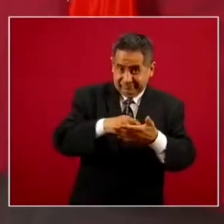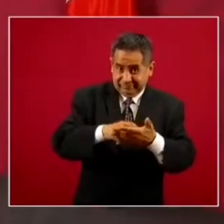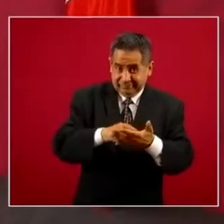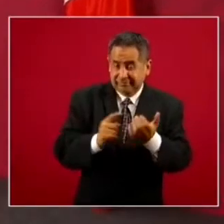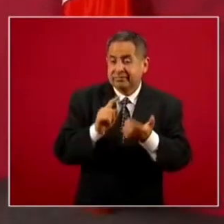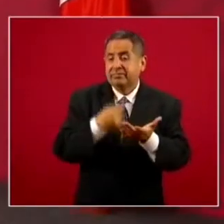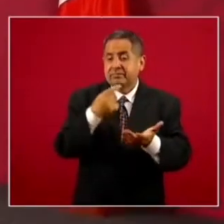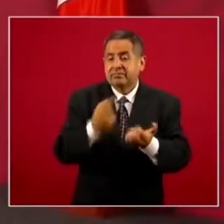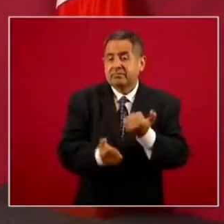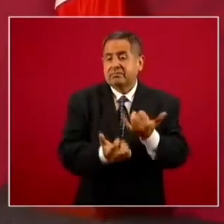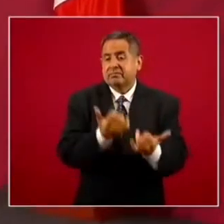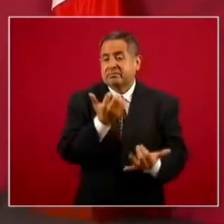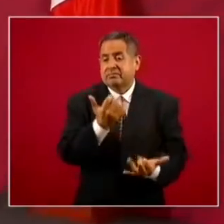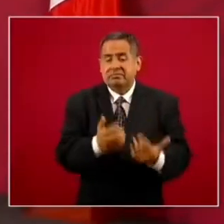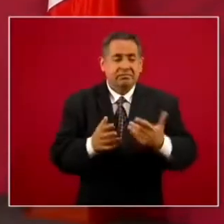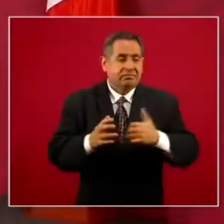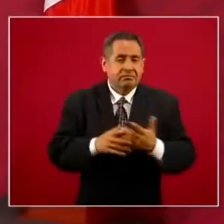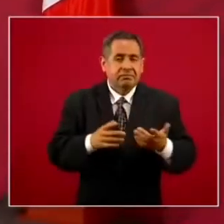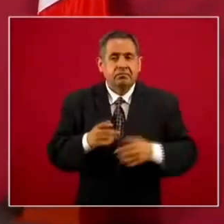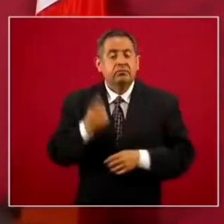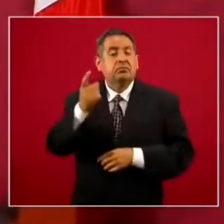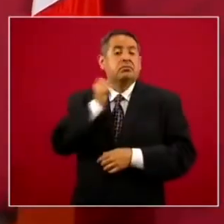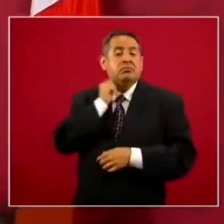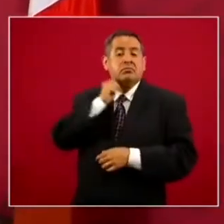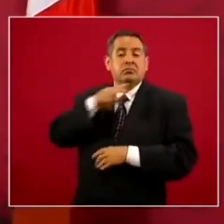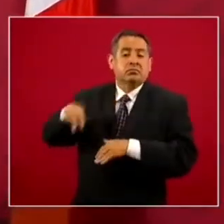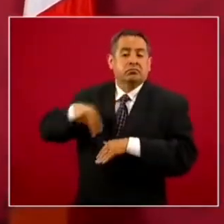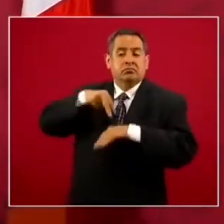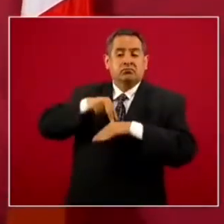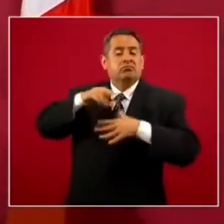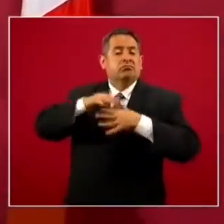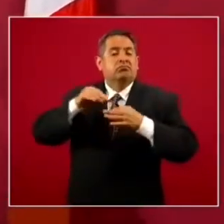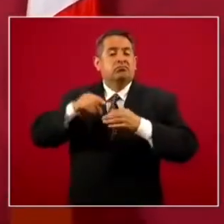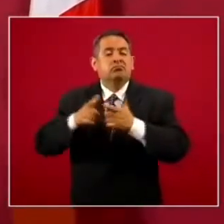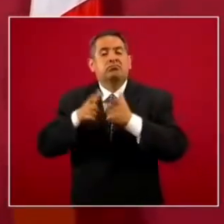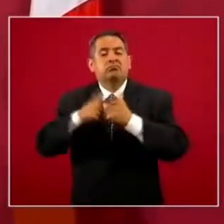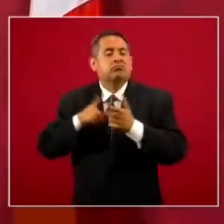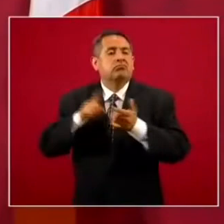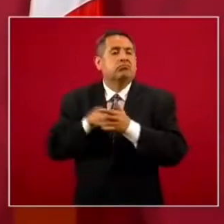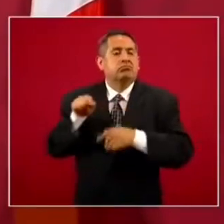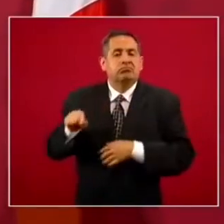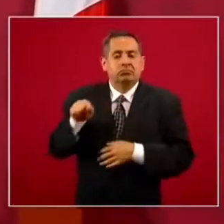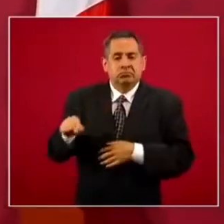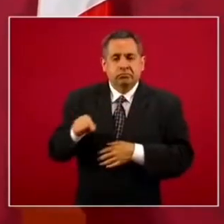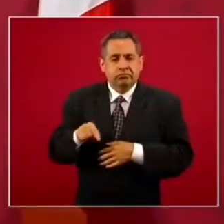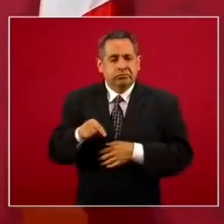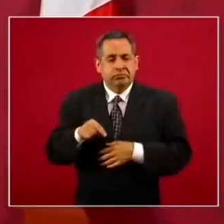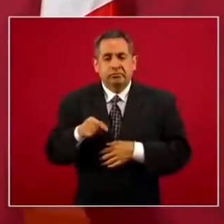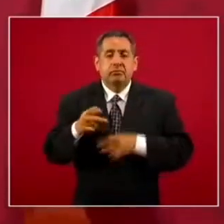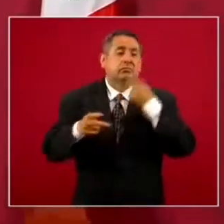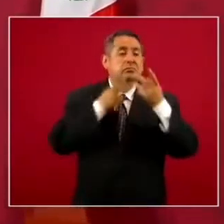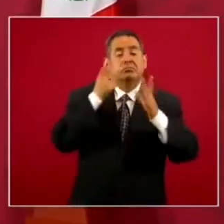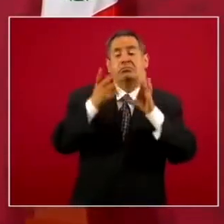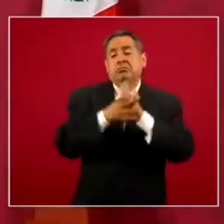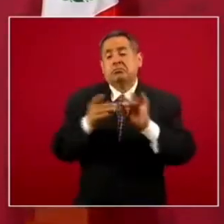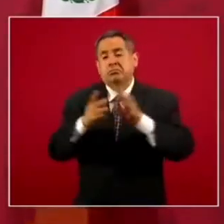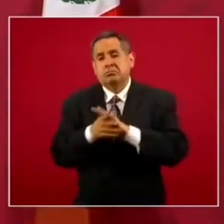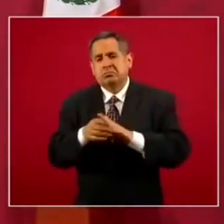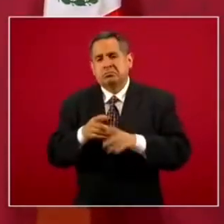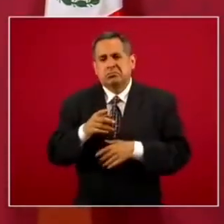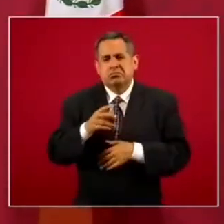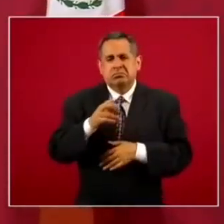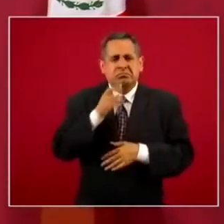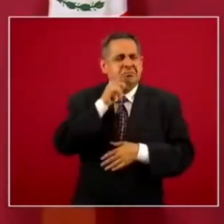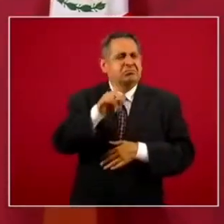los paquetes electorales. Sube un senador del Partido Conservador a decir que se